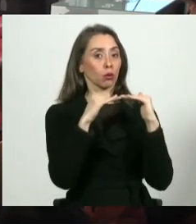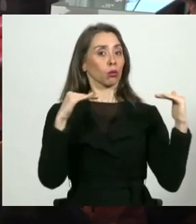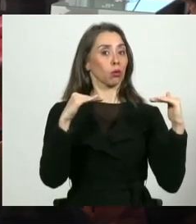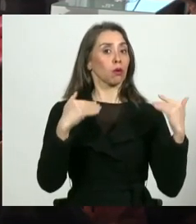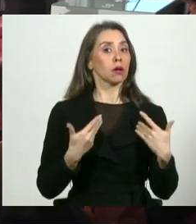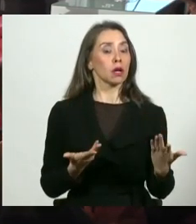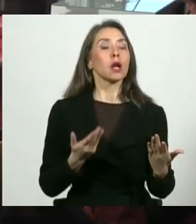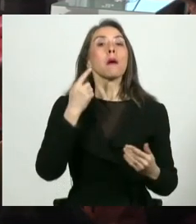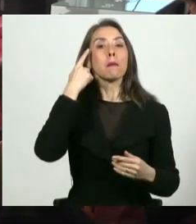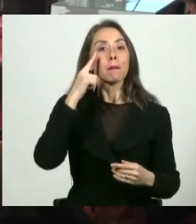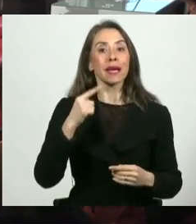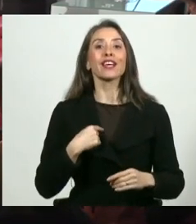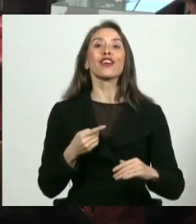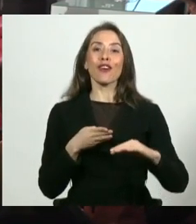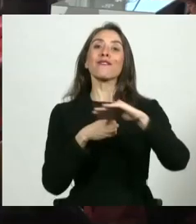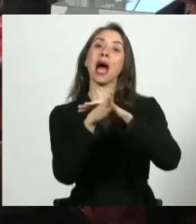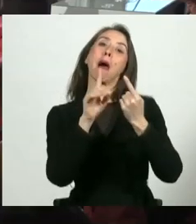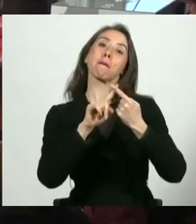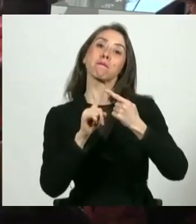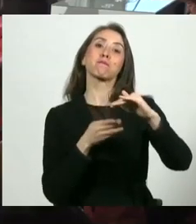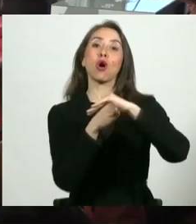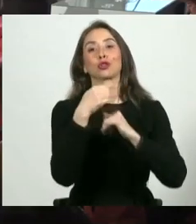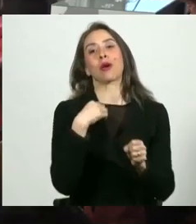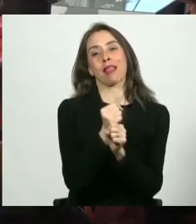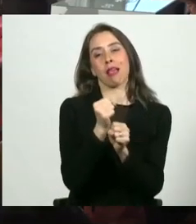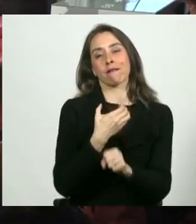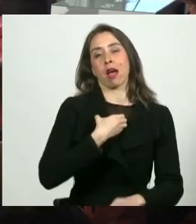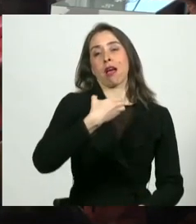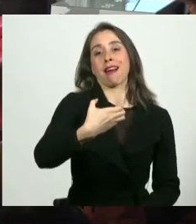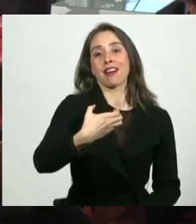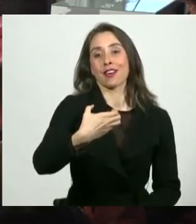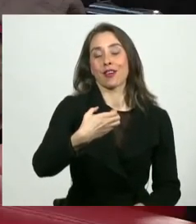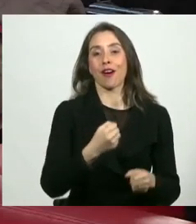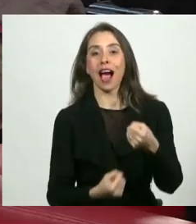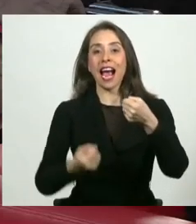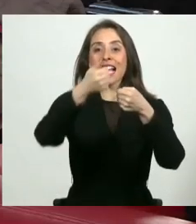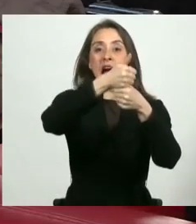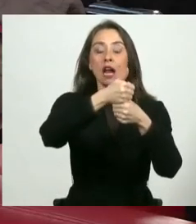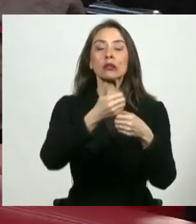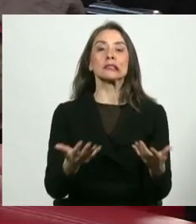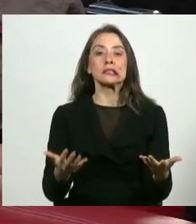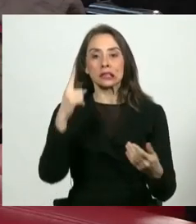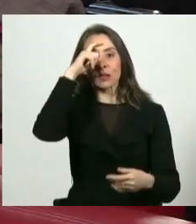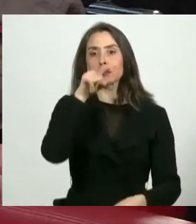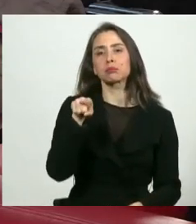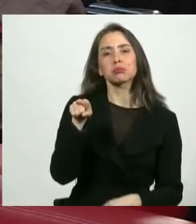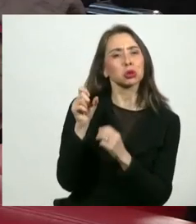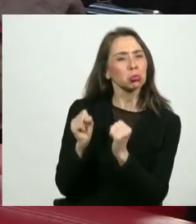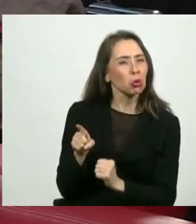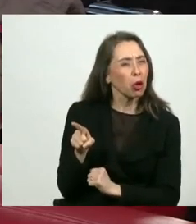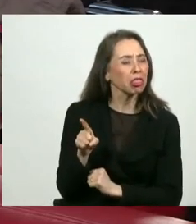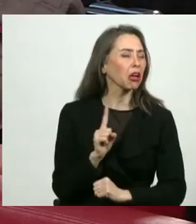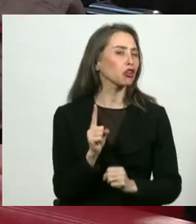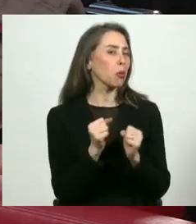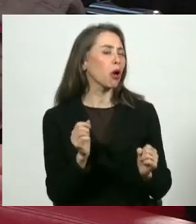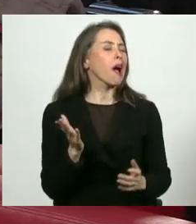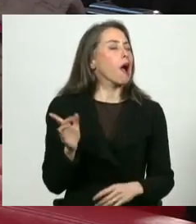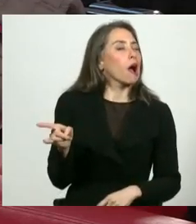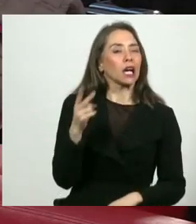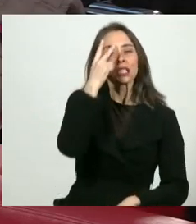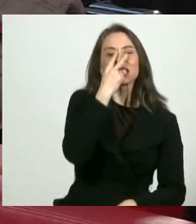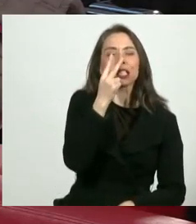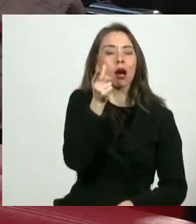embargo, al postular a estos temas, empiezan las dificultades. ¿Podrá? ¿No podrá? ¿Es que es ciego? ¿Es que es